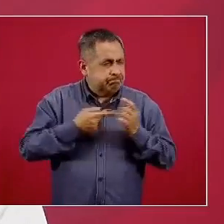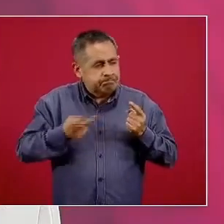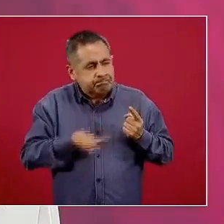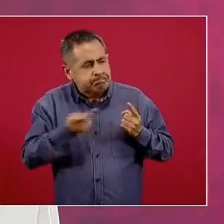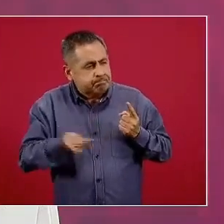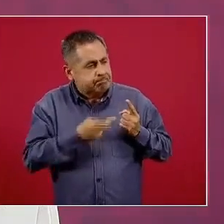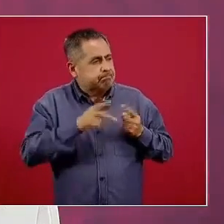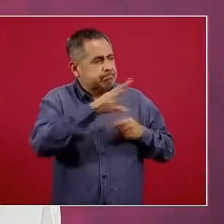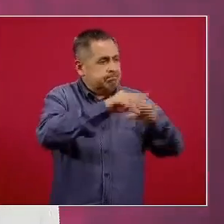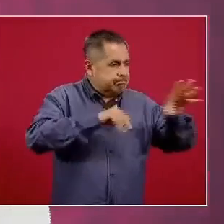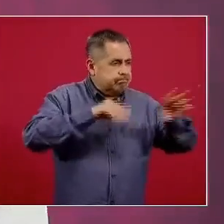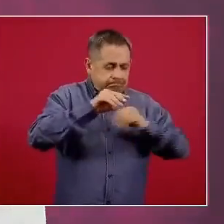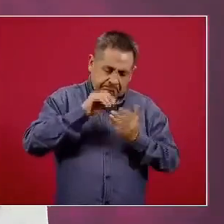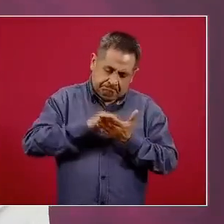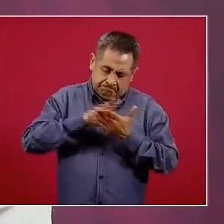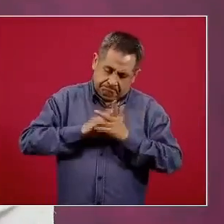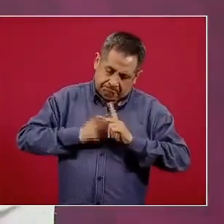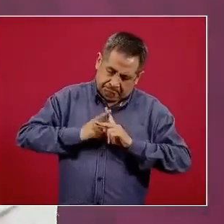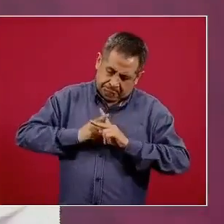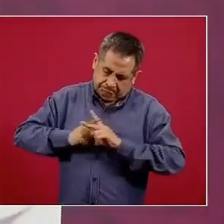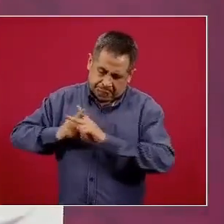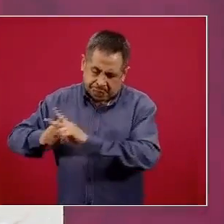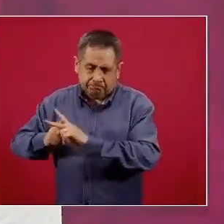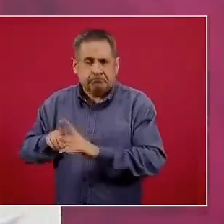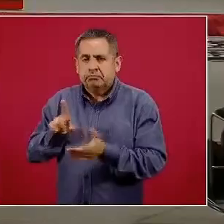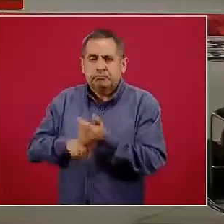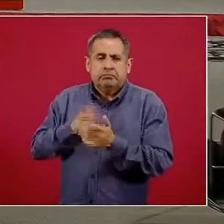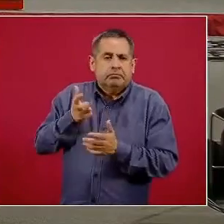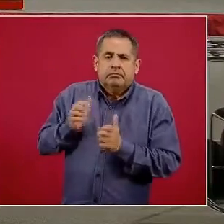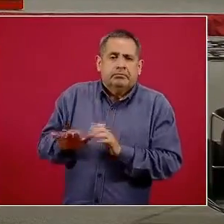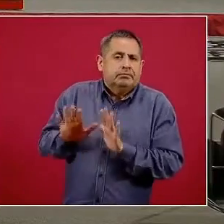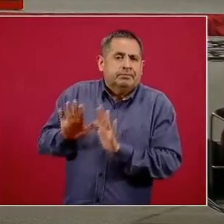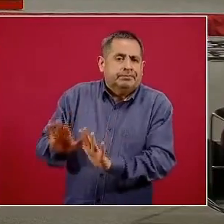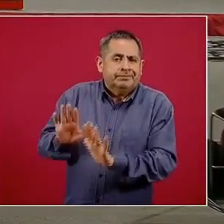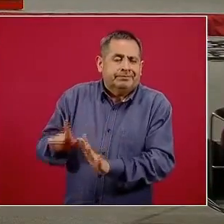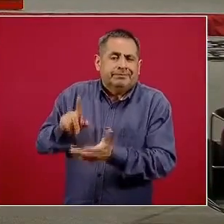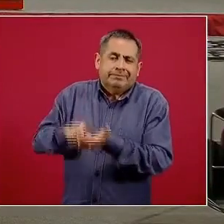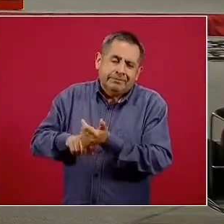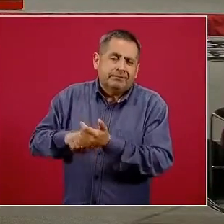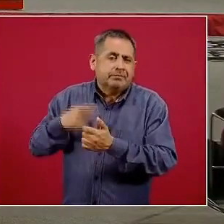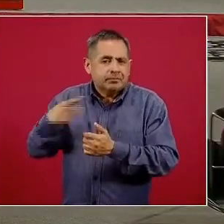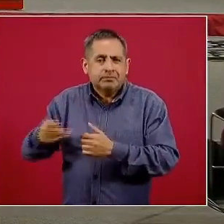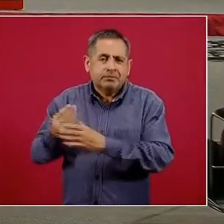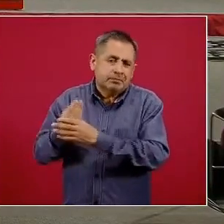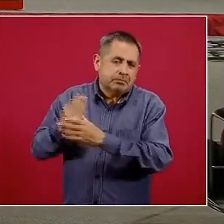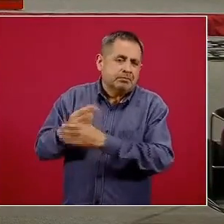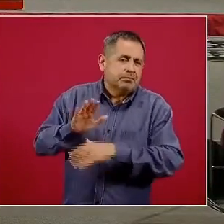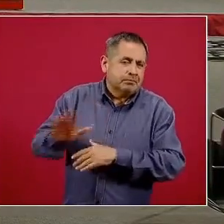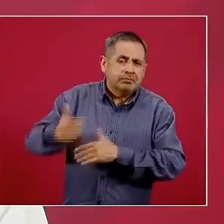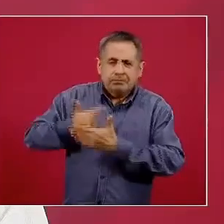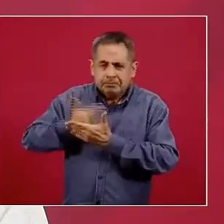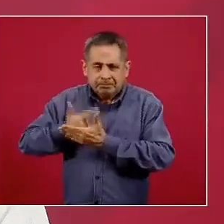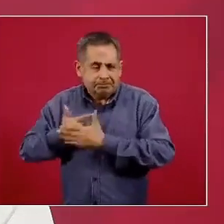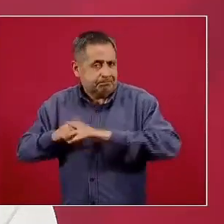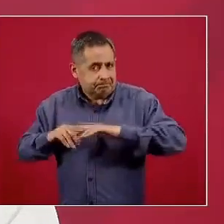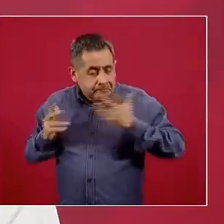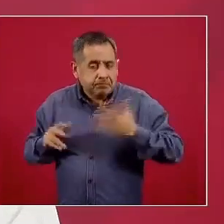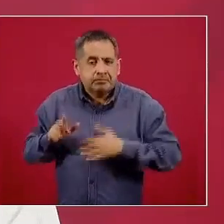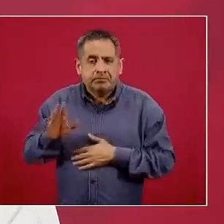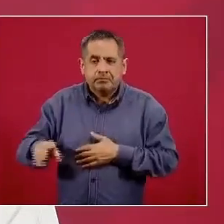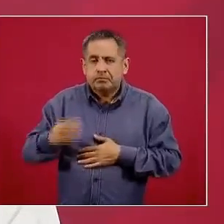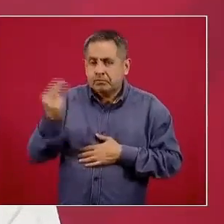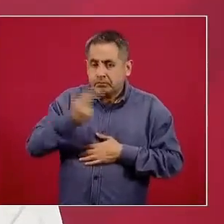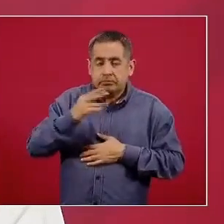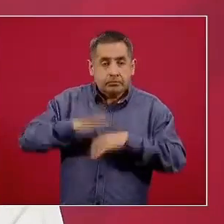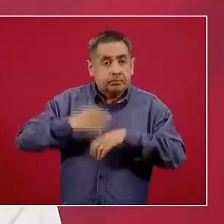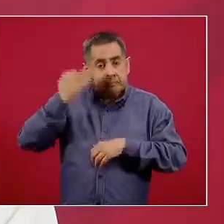salud tienen una lógica propia, dadas las características de la información, y generalmente se